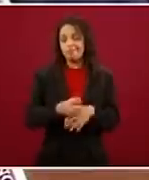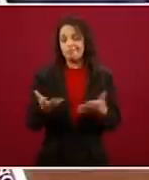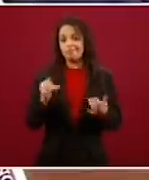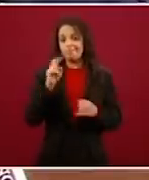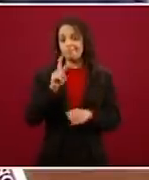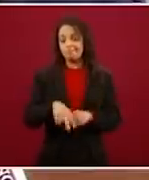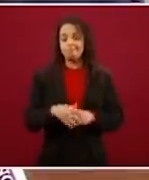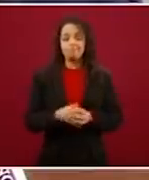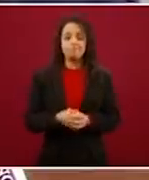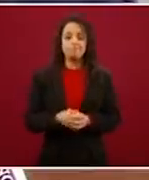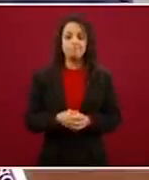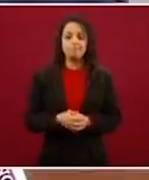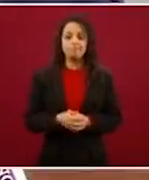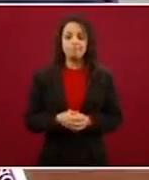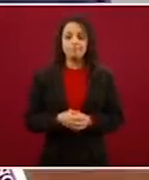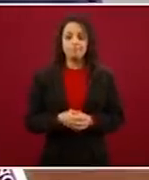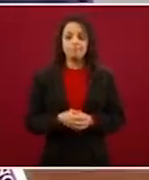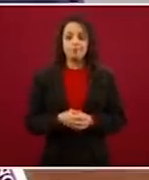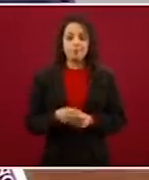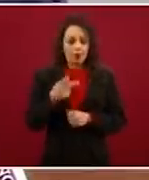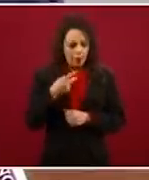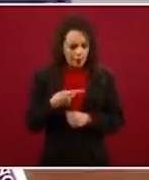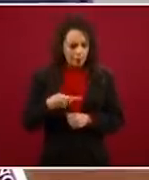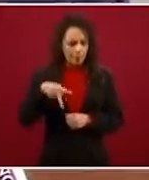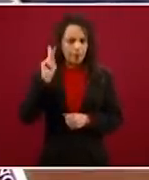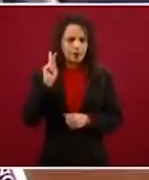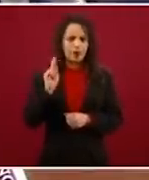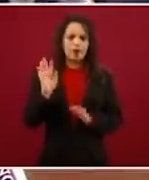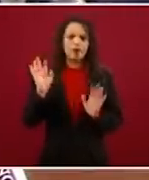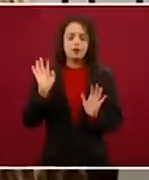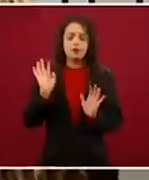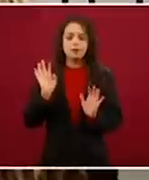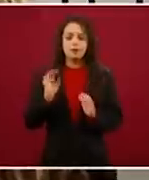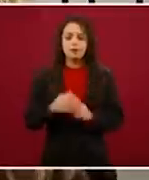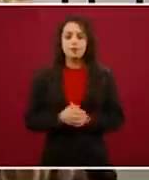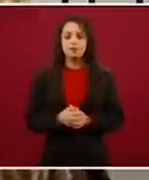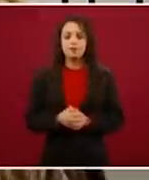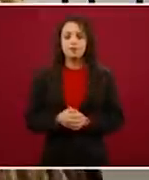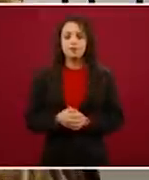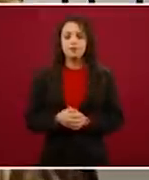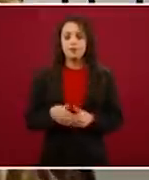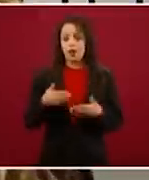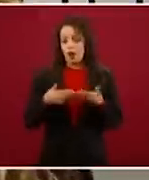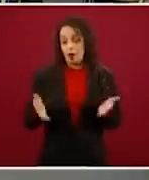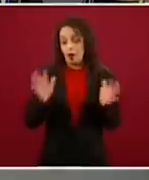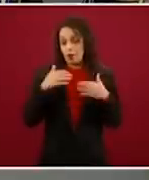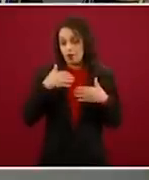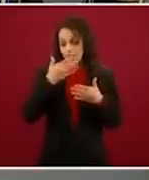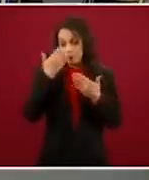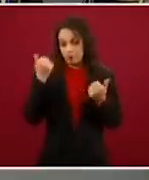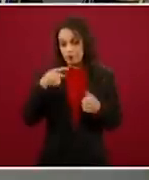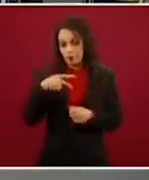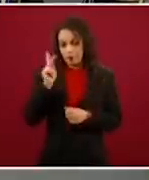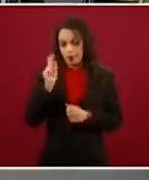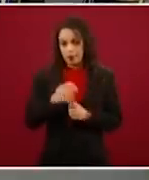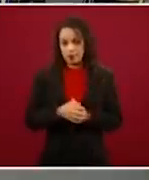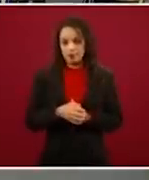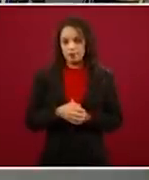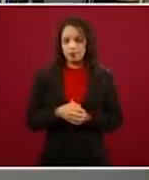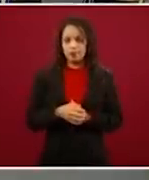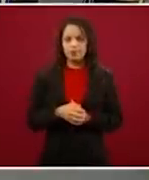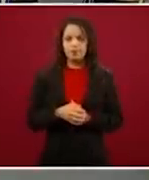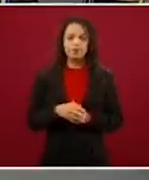pero afortunadamente, no sé cómo esté ahora, a ver si no pones